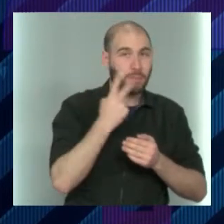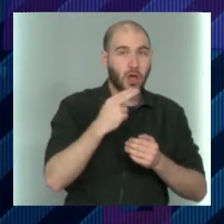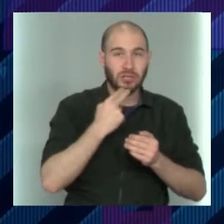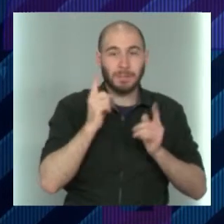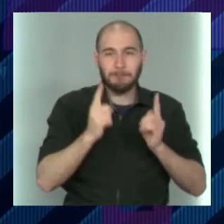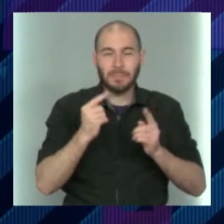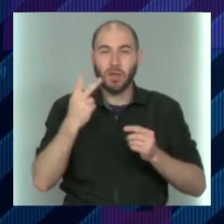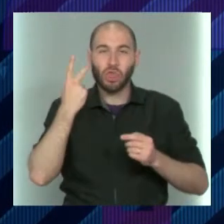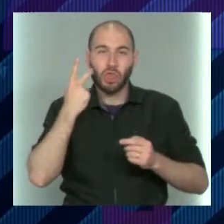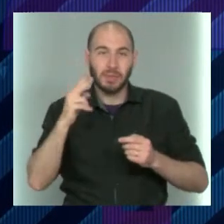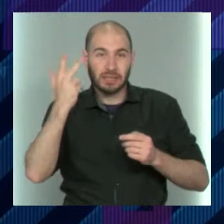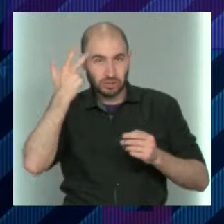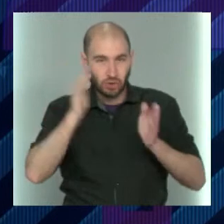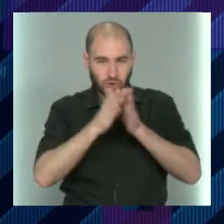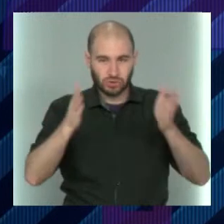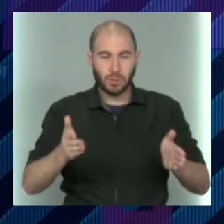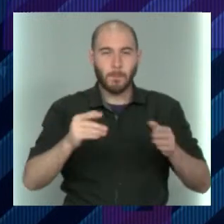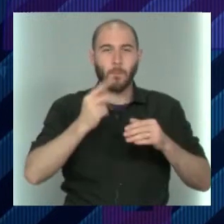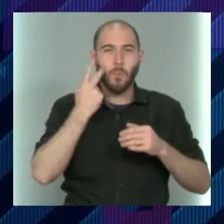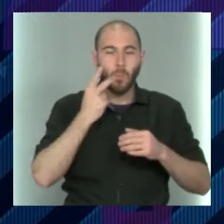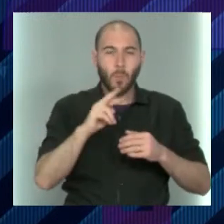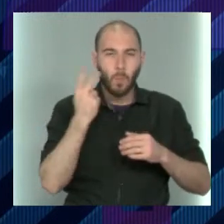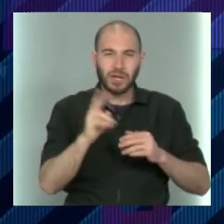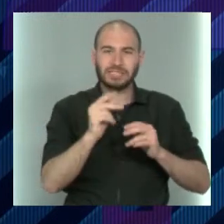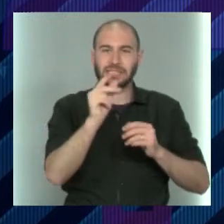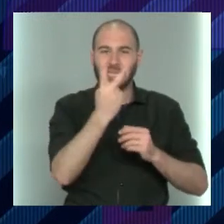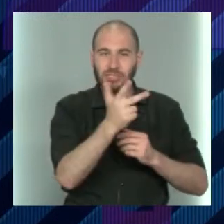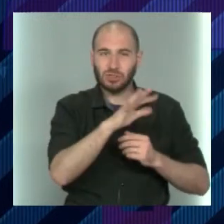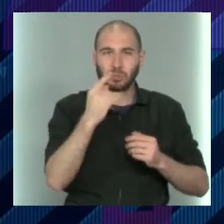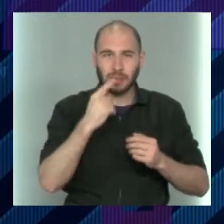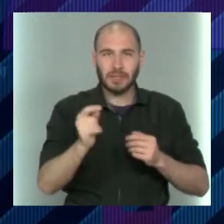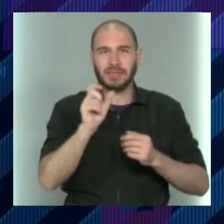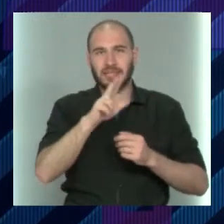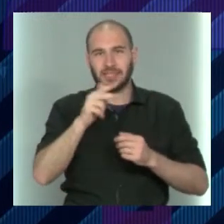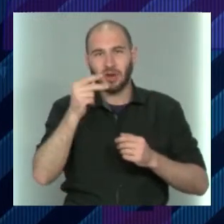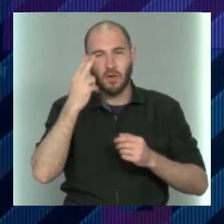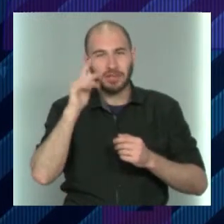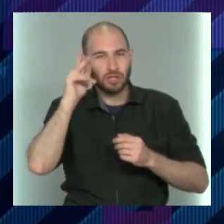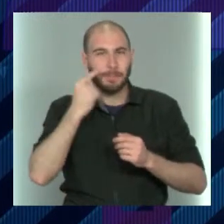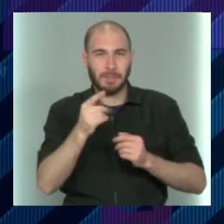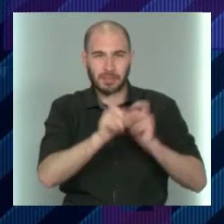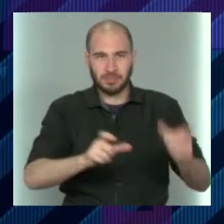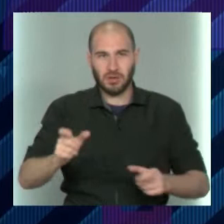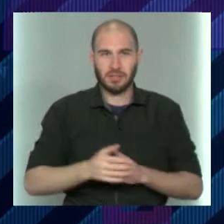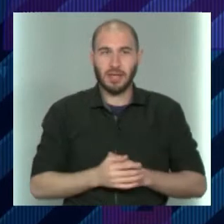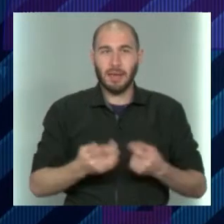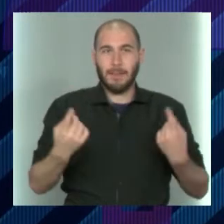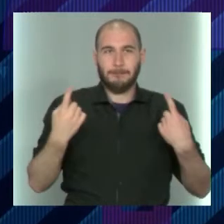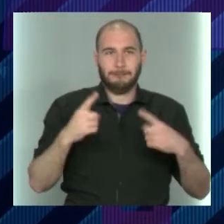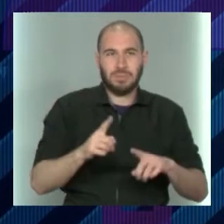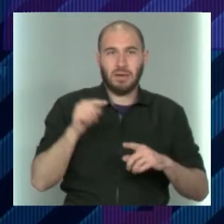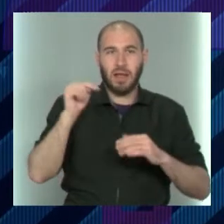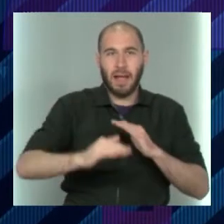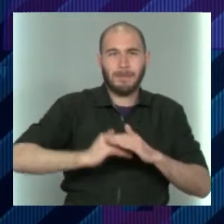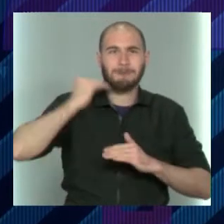mes de 2018, han muerto entre 350.000 y 498.000 personas. La cifra, sin embargo, podría